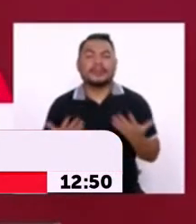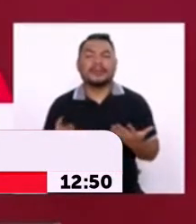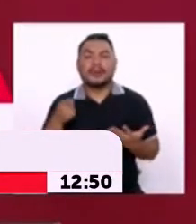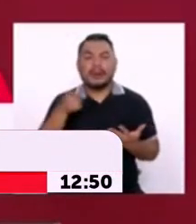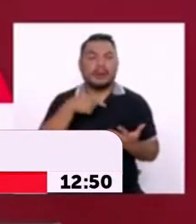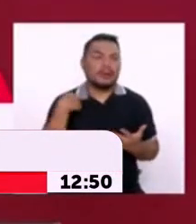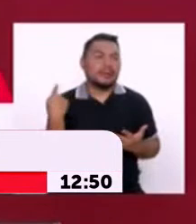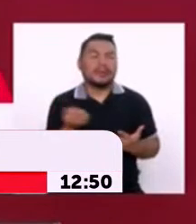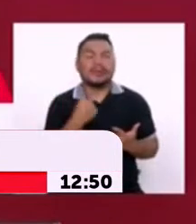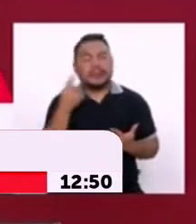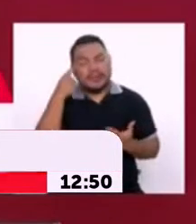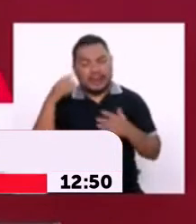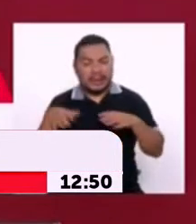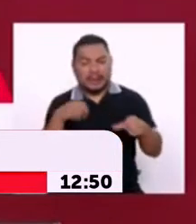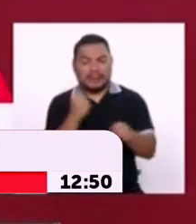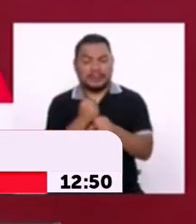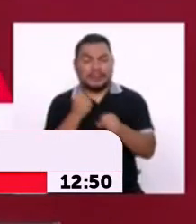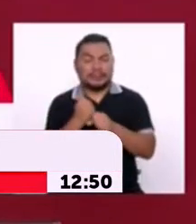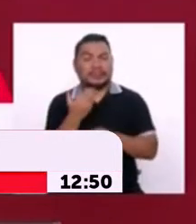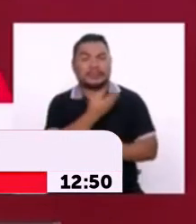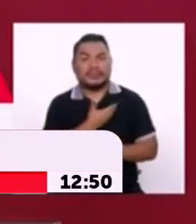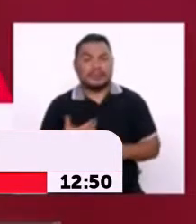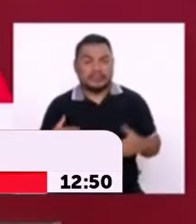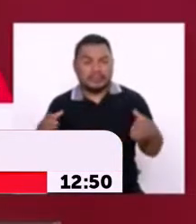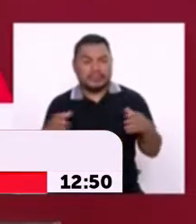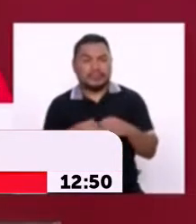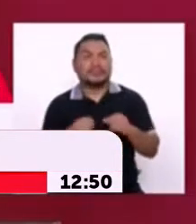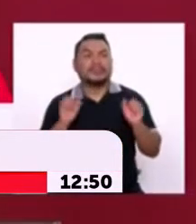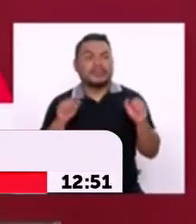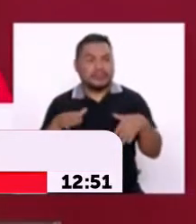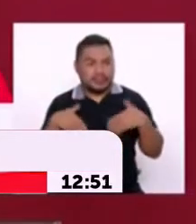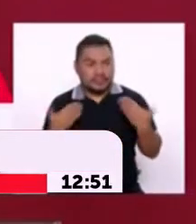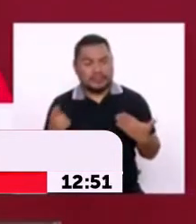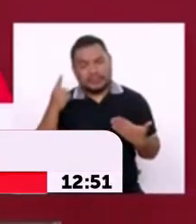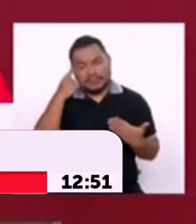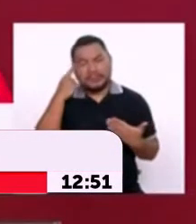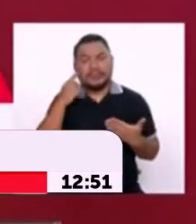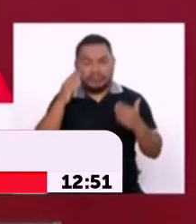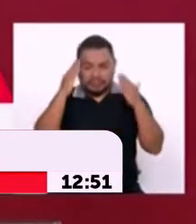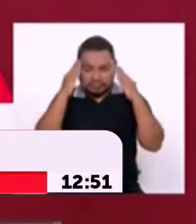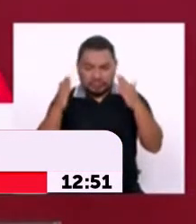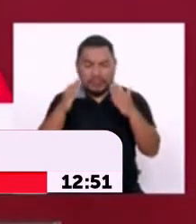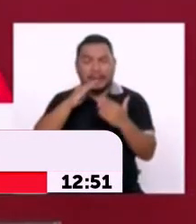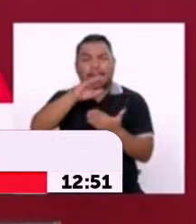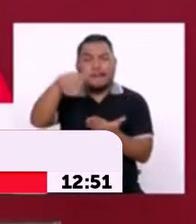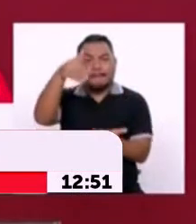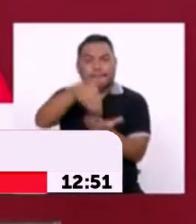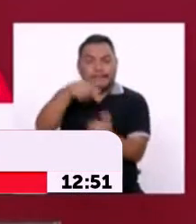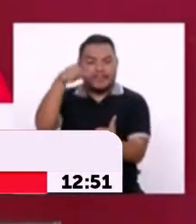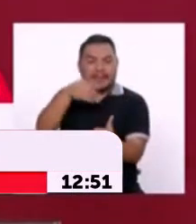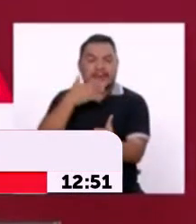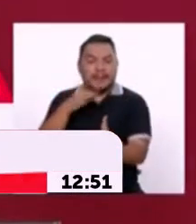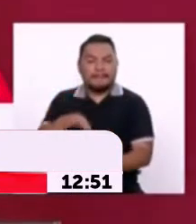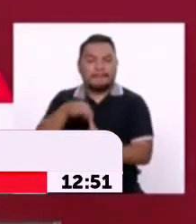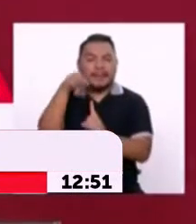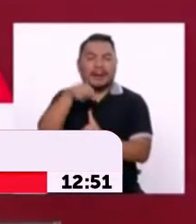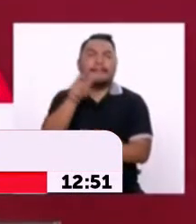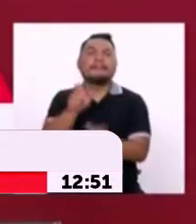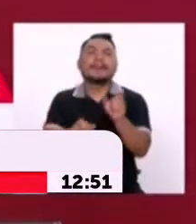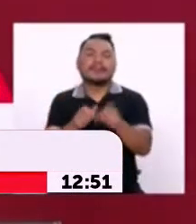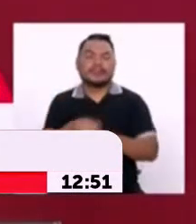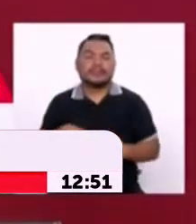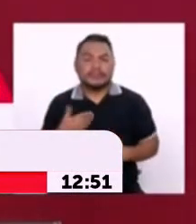en todo lo que haga el Ejecutivo se ponga en la parte central a la persona y resolvamos su